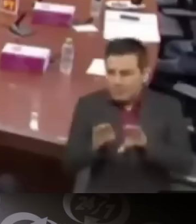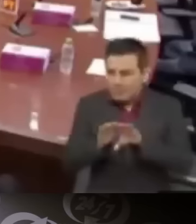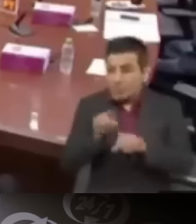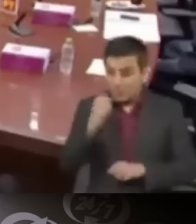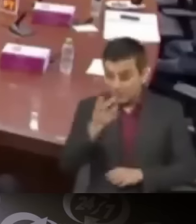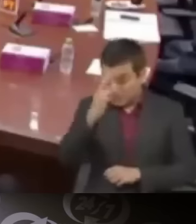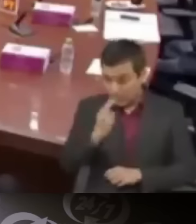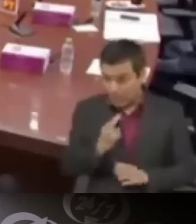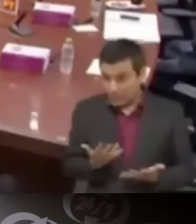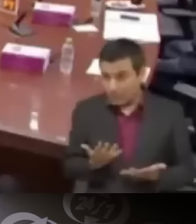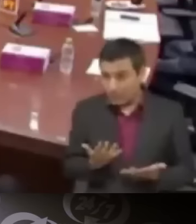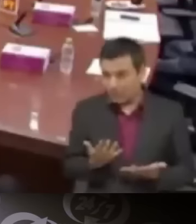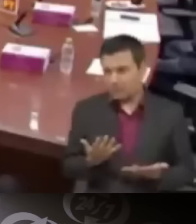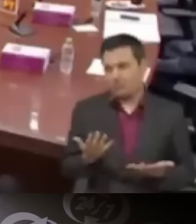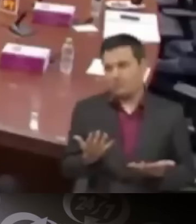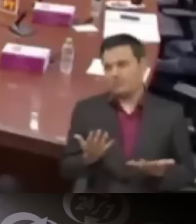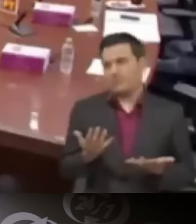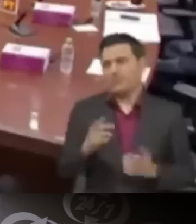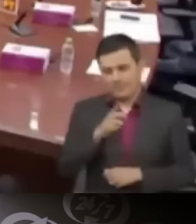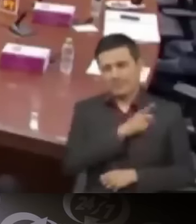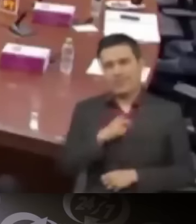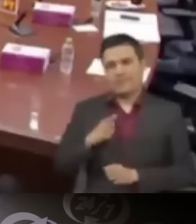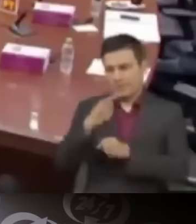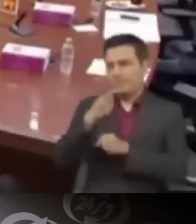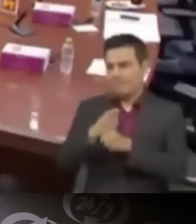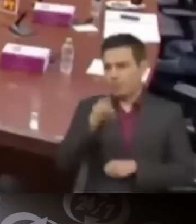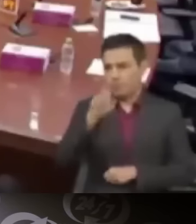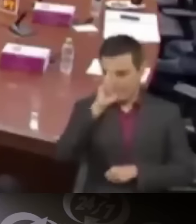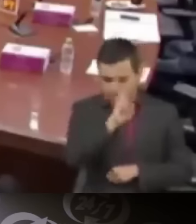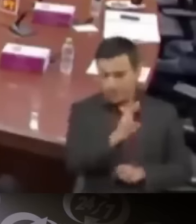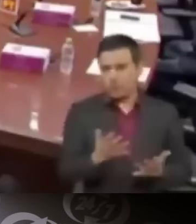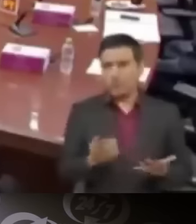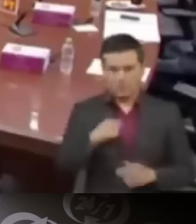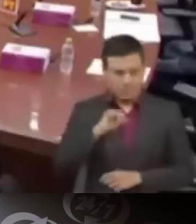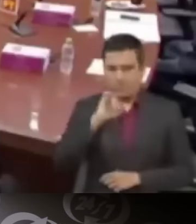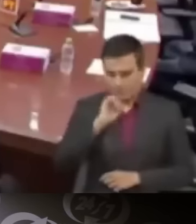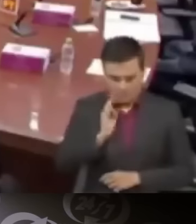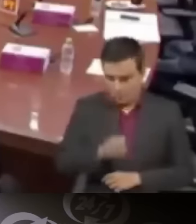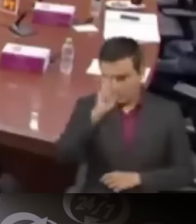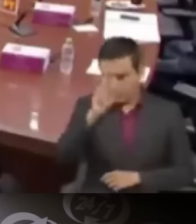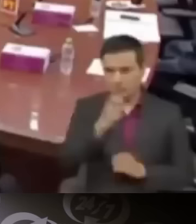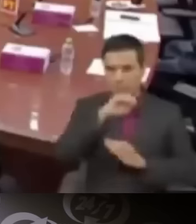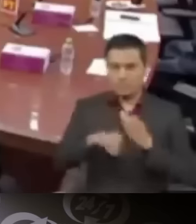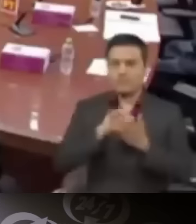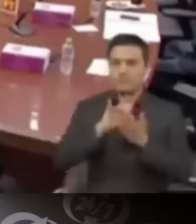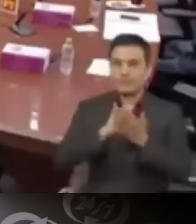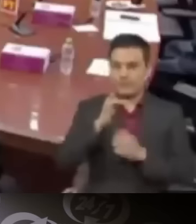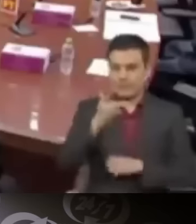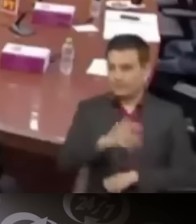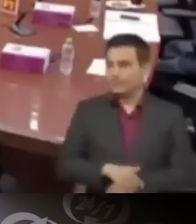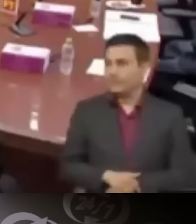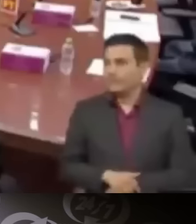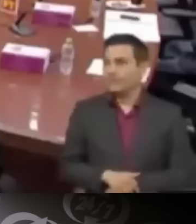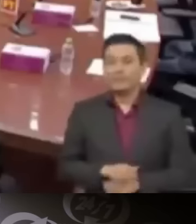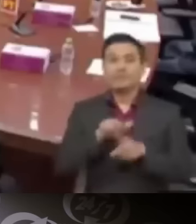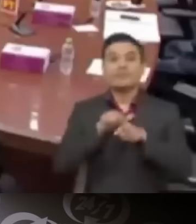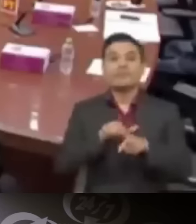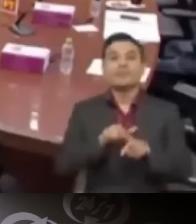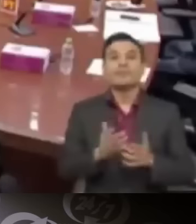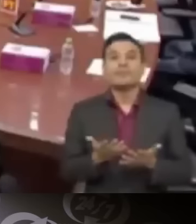exigir respeto, este señor consejero electoral, hay que darlo. Y yo estoy dispuesto a que así sea. Es cuanto. Gracias. Para